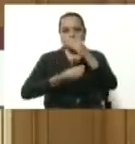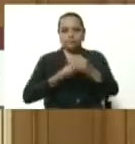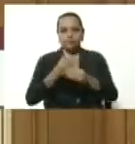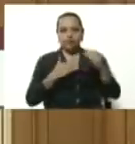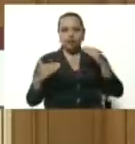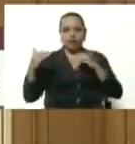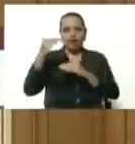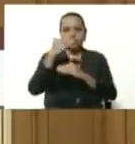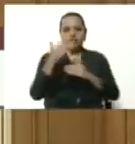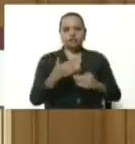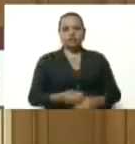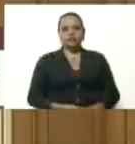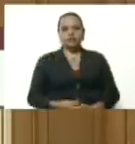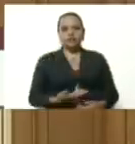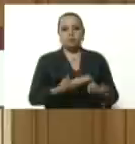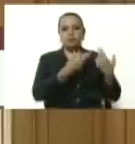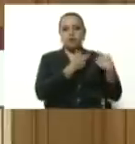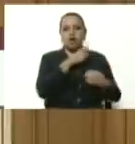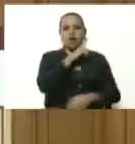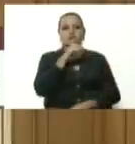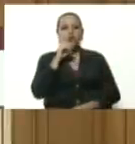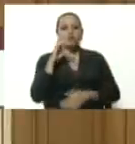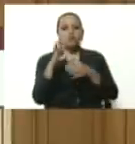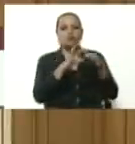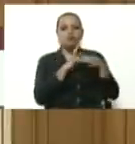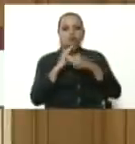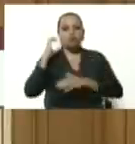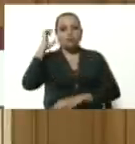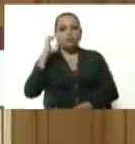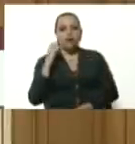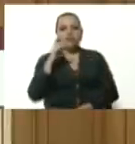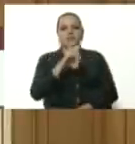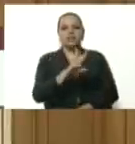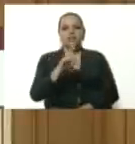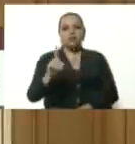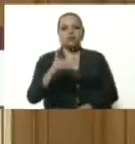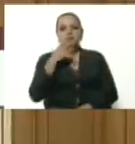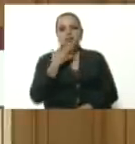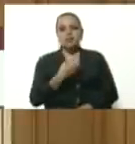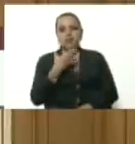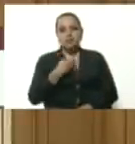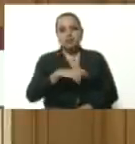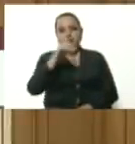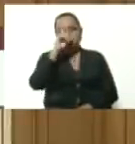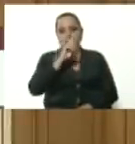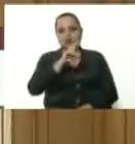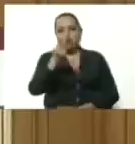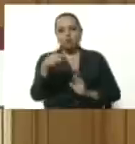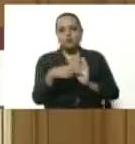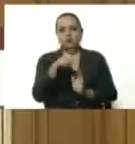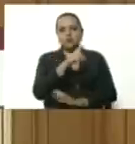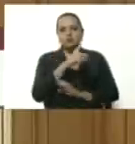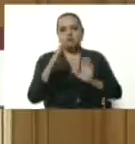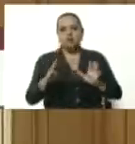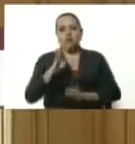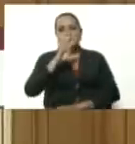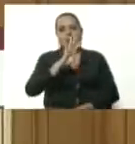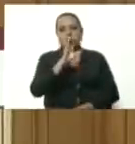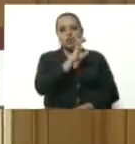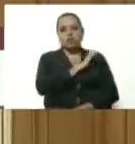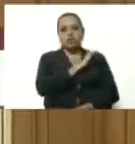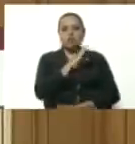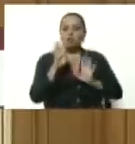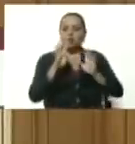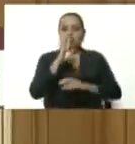alto representante a nombre de la Unión Europea el 21 de diciembre de 2019, el 9 de enero, el 4 de junio y el 16